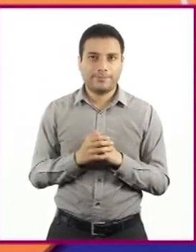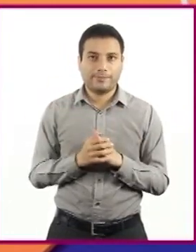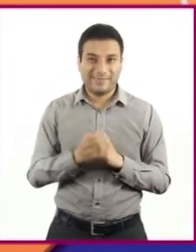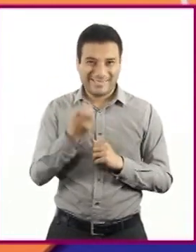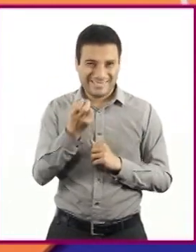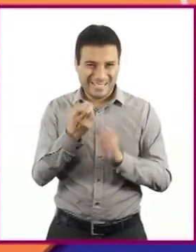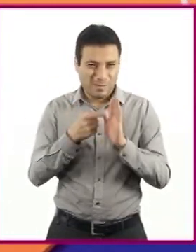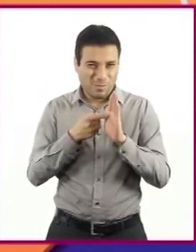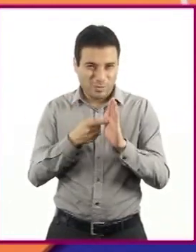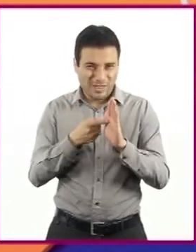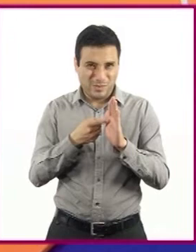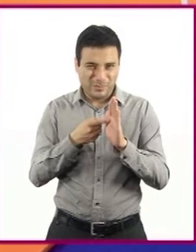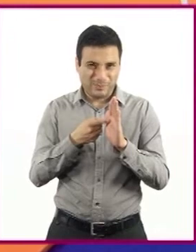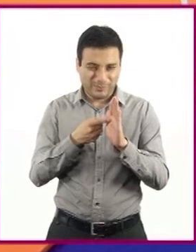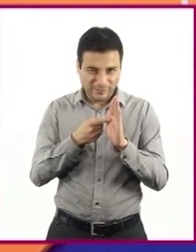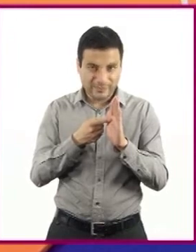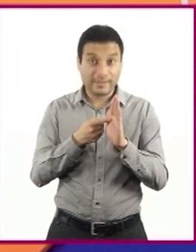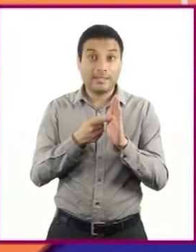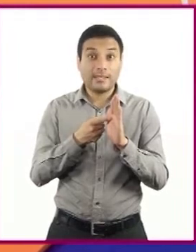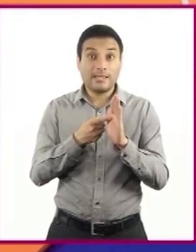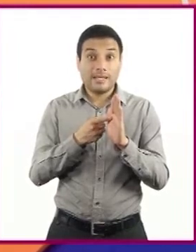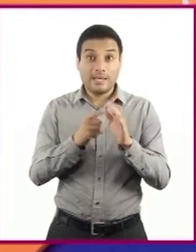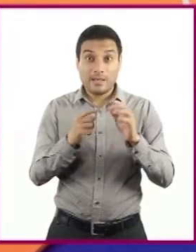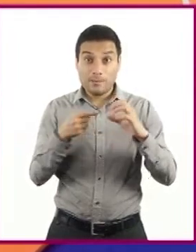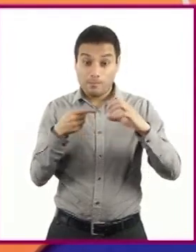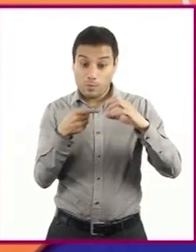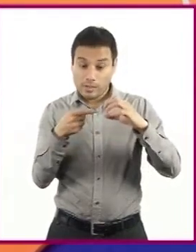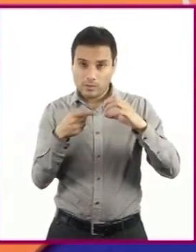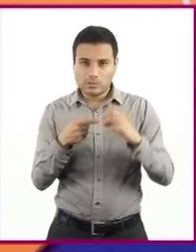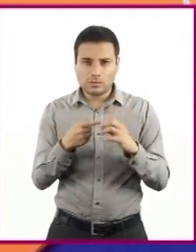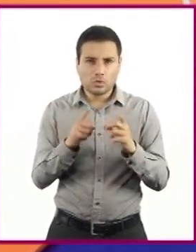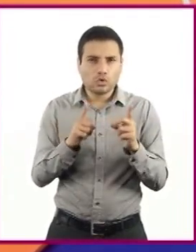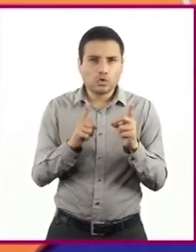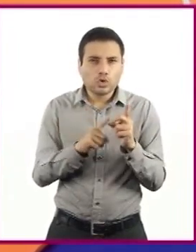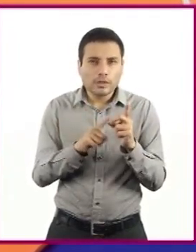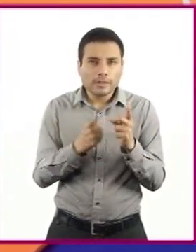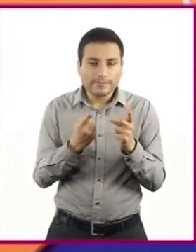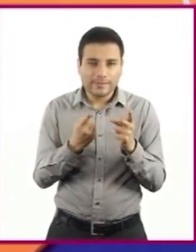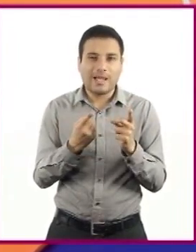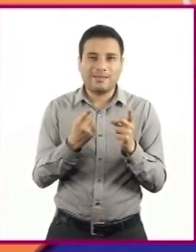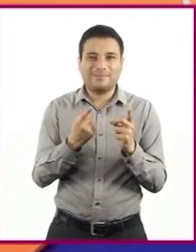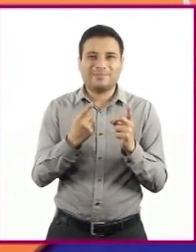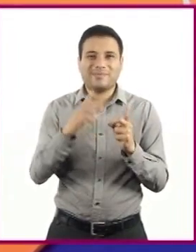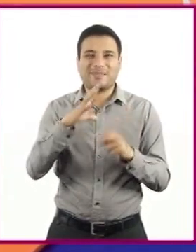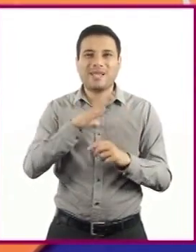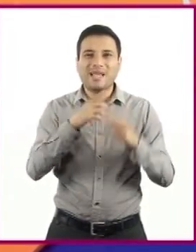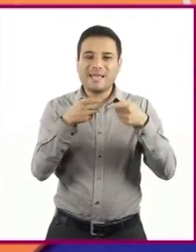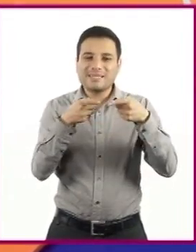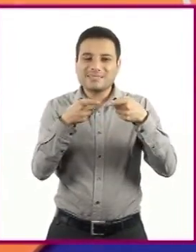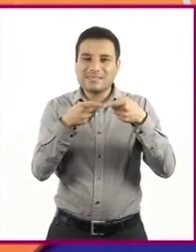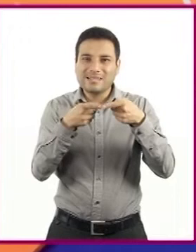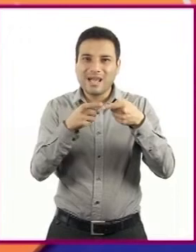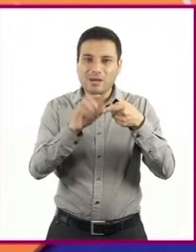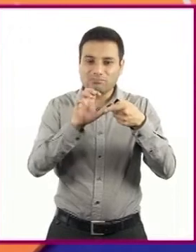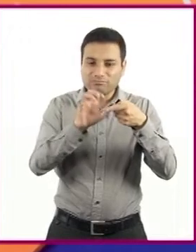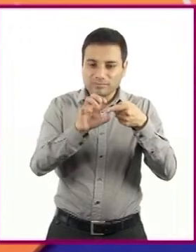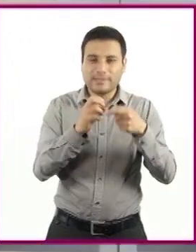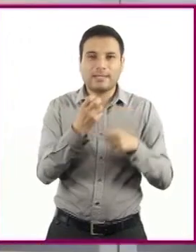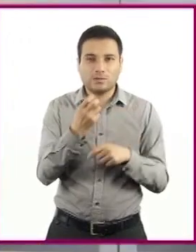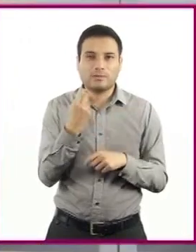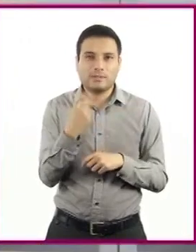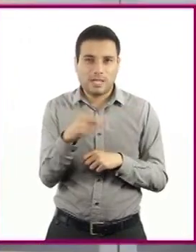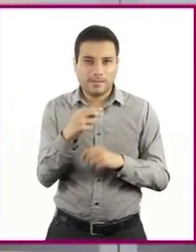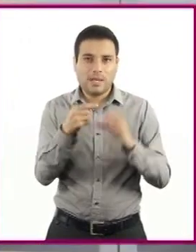modelo cúbico de Lewis son los que se representan en los vértices del cubo. Estos son conocidos como electrones de